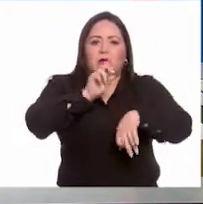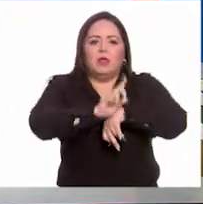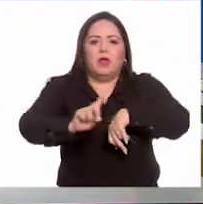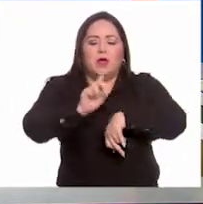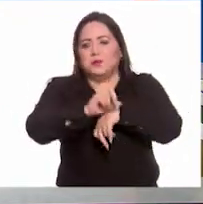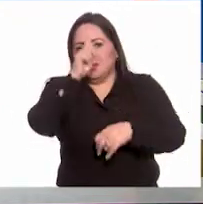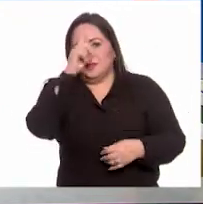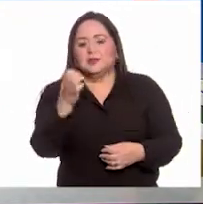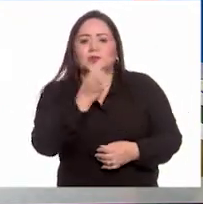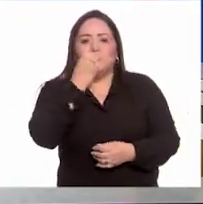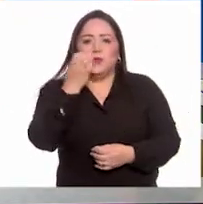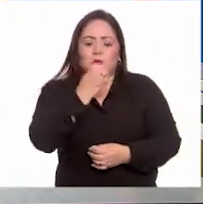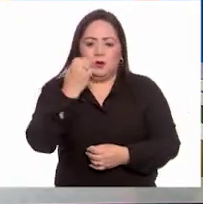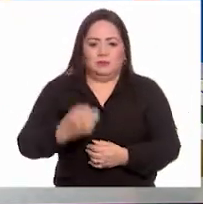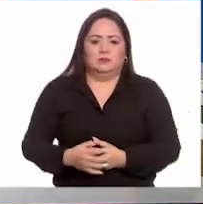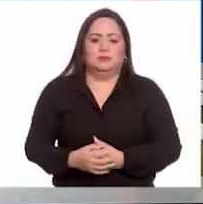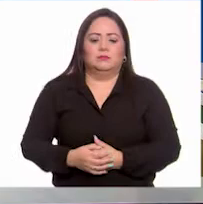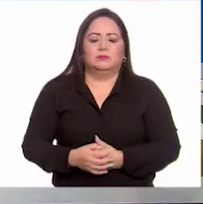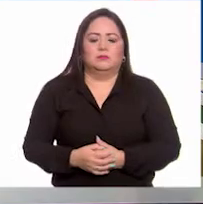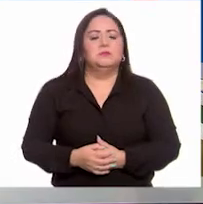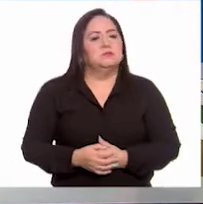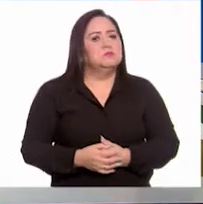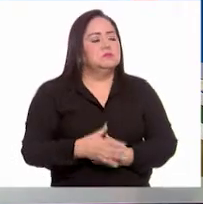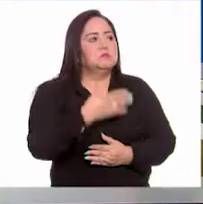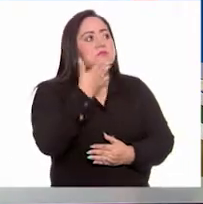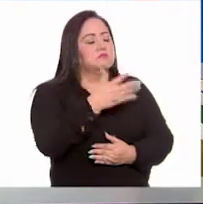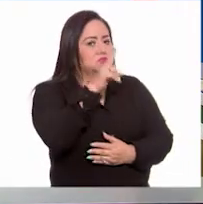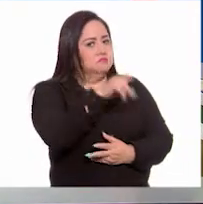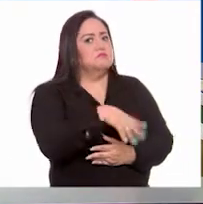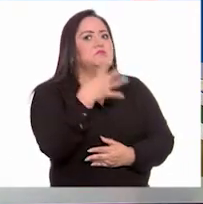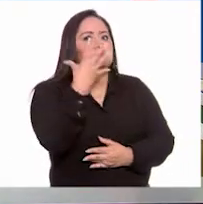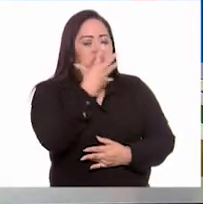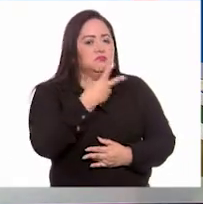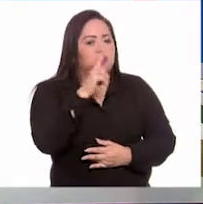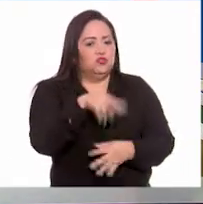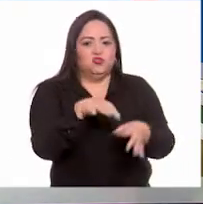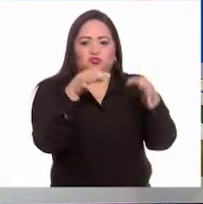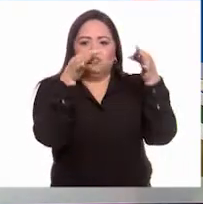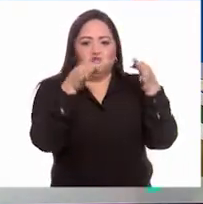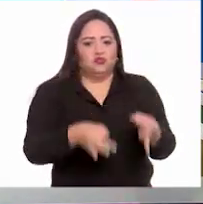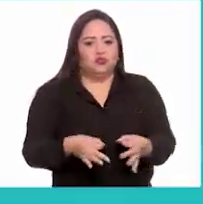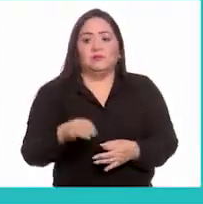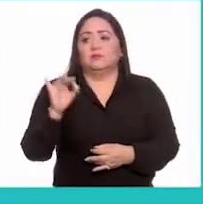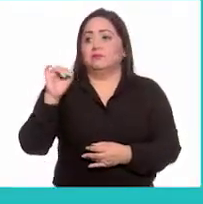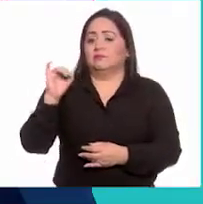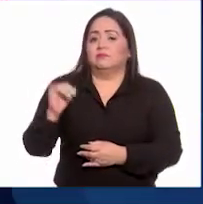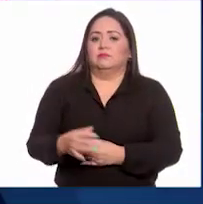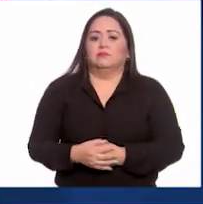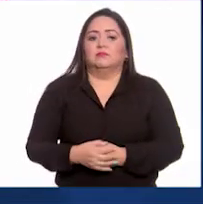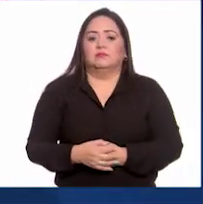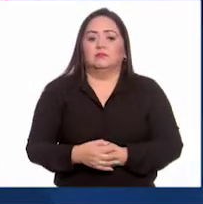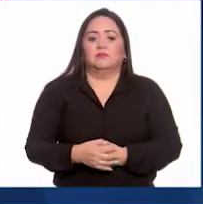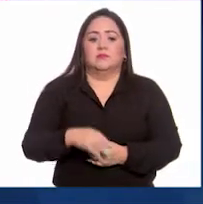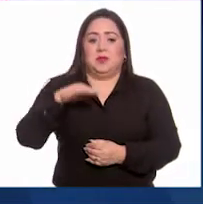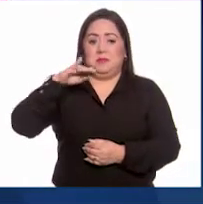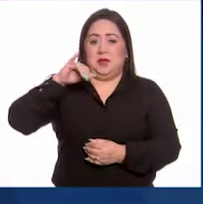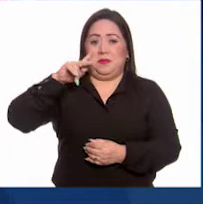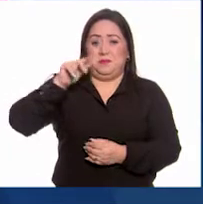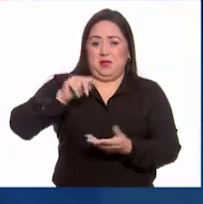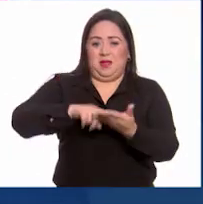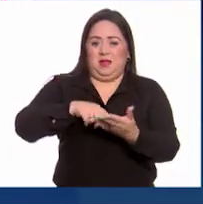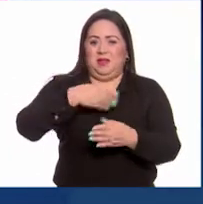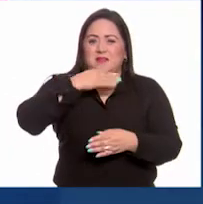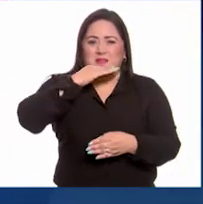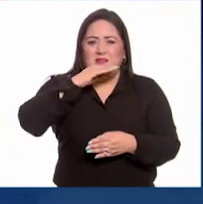en las escuelas. Muy bien, maestro, qué bonitos, ¿eh? Originales. Así es. La milpa que cultivamos y